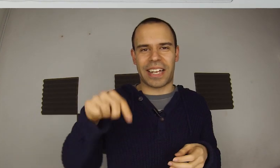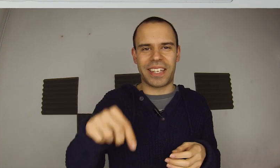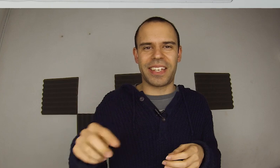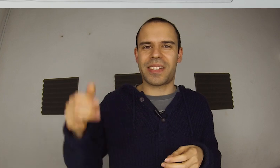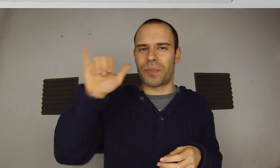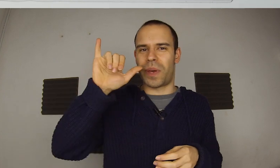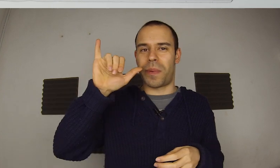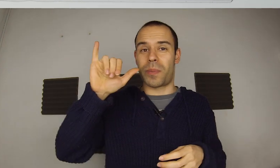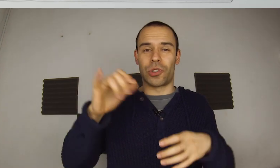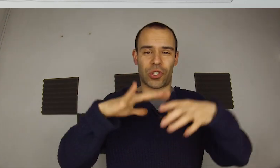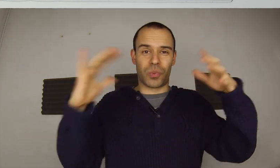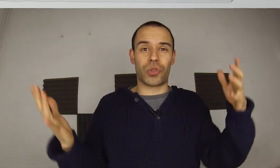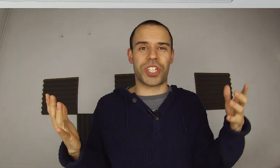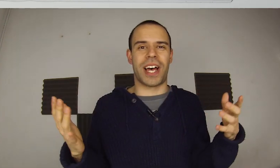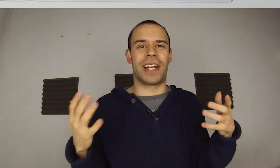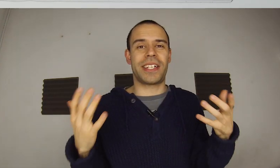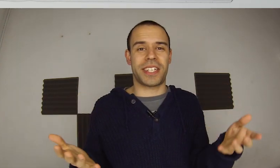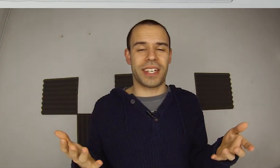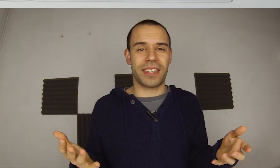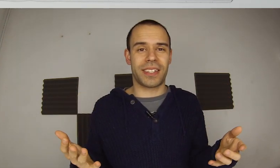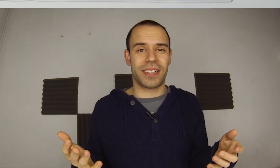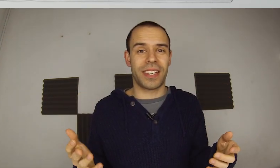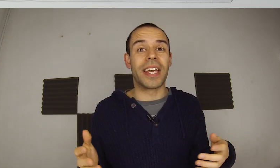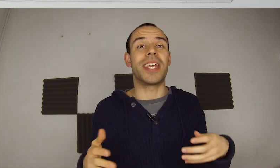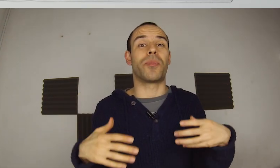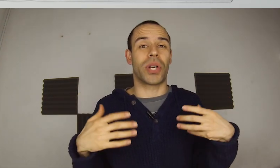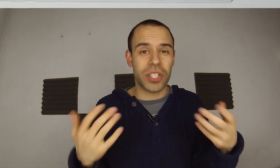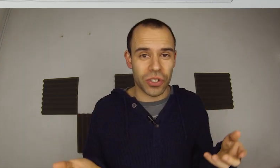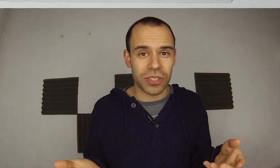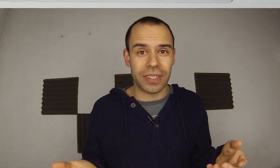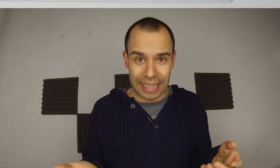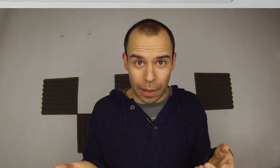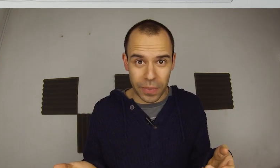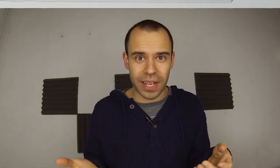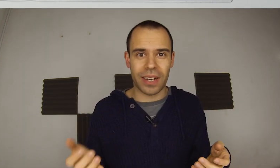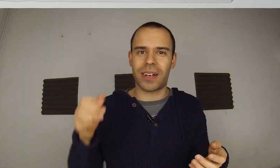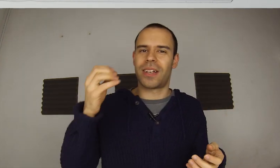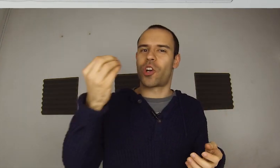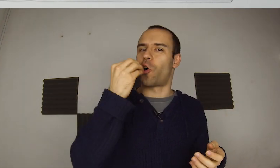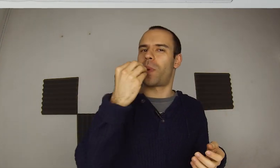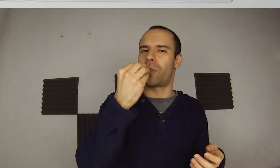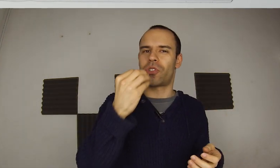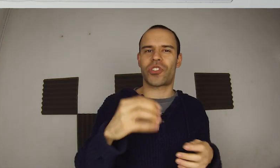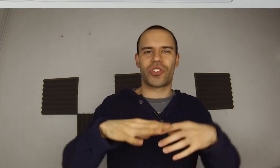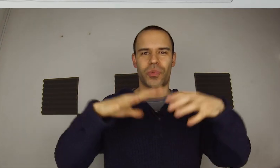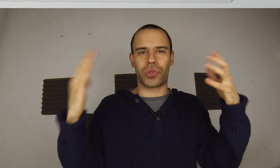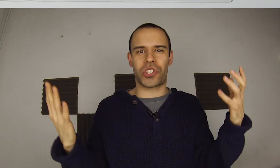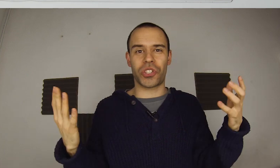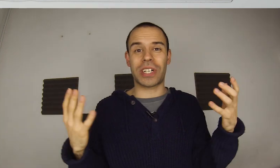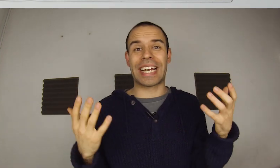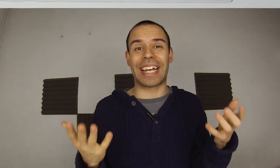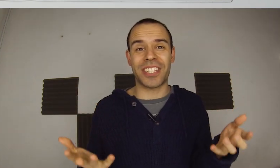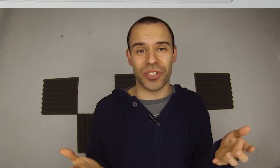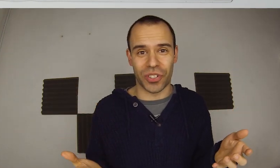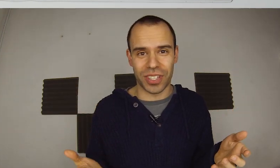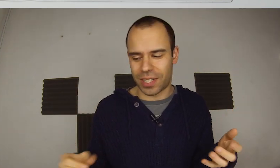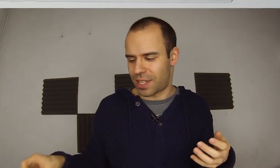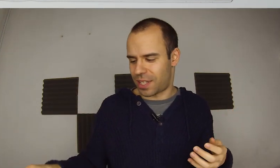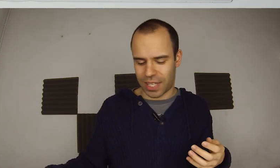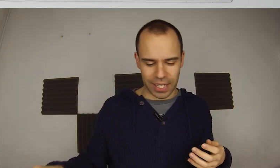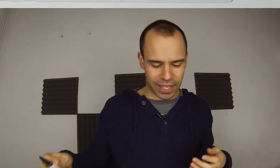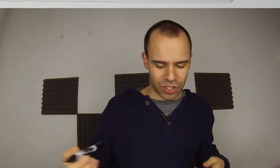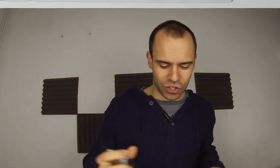y aquí vemos mucha leche y por eso también comemos mucho queso